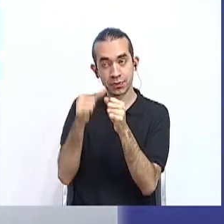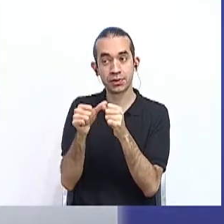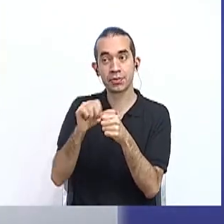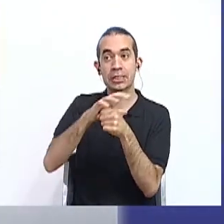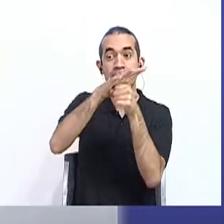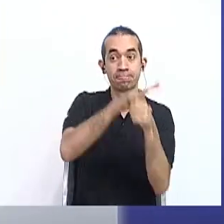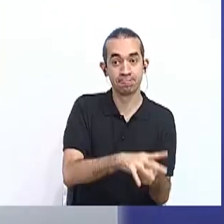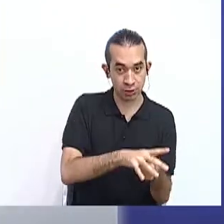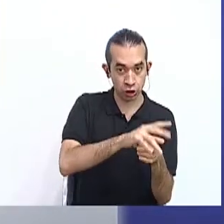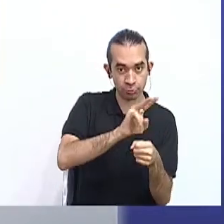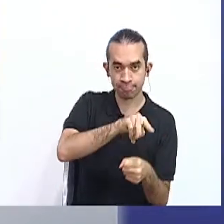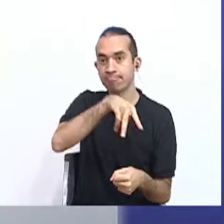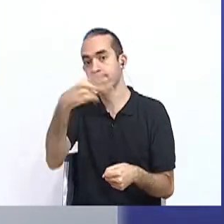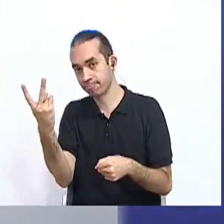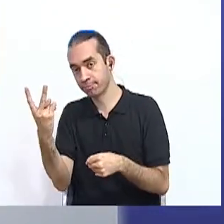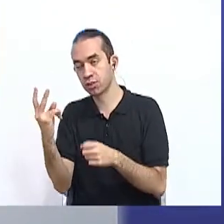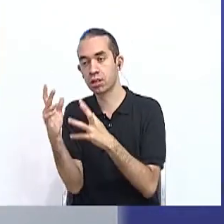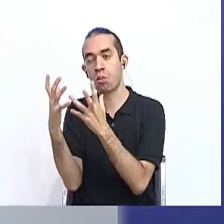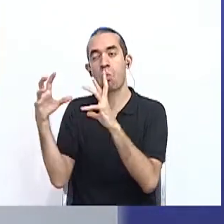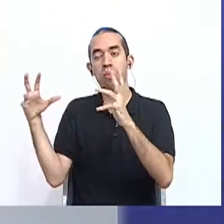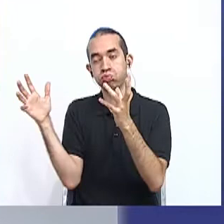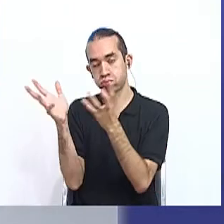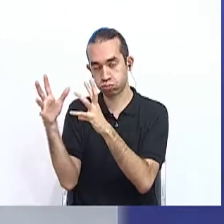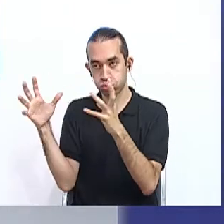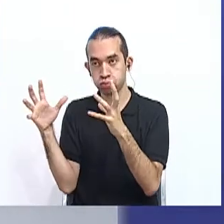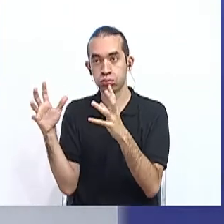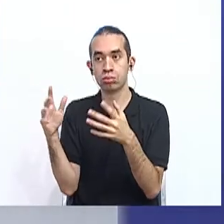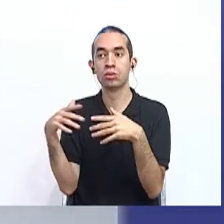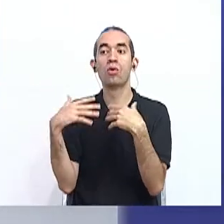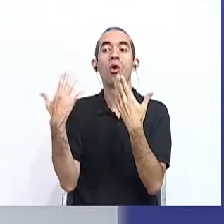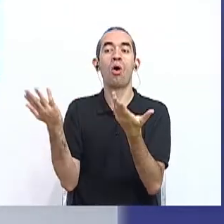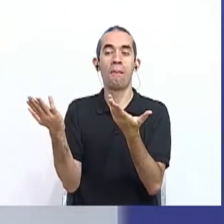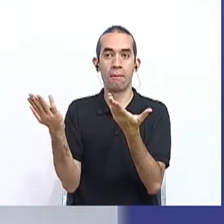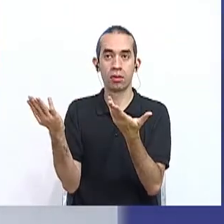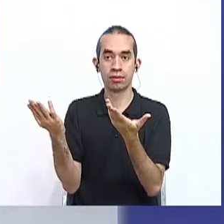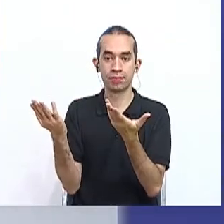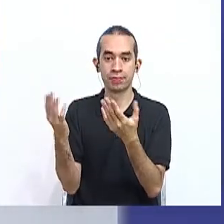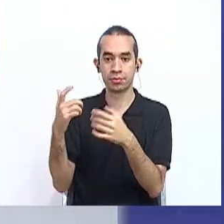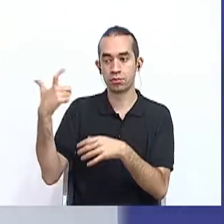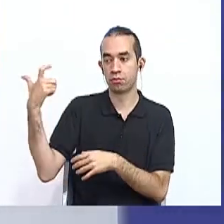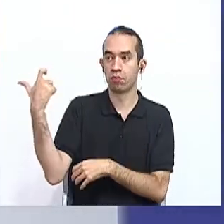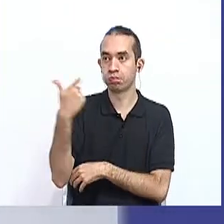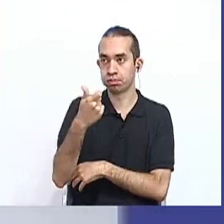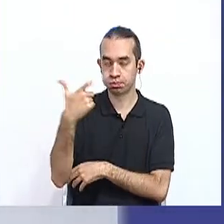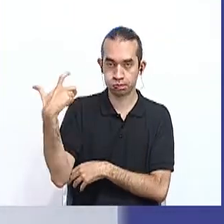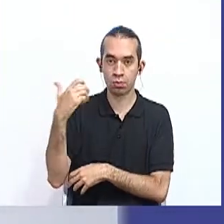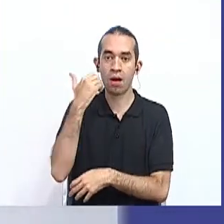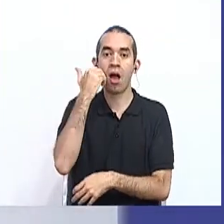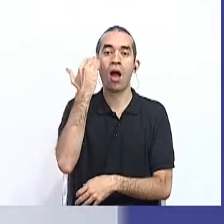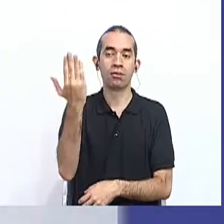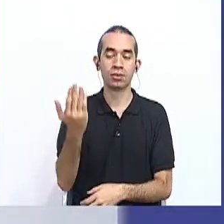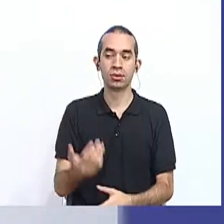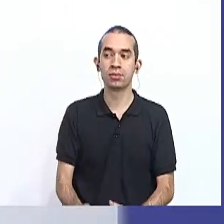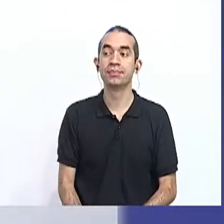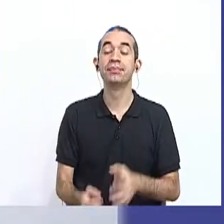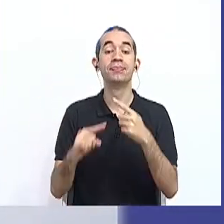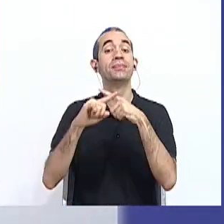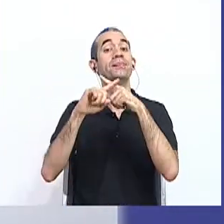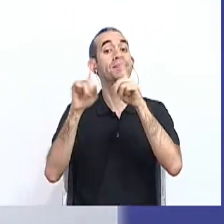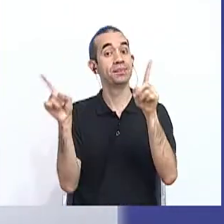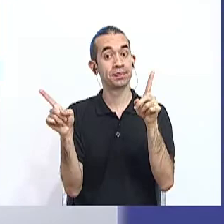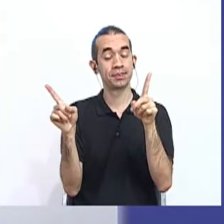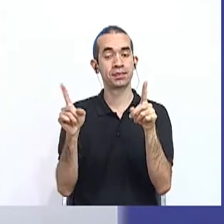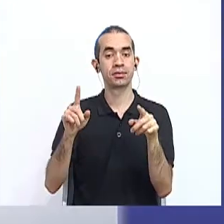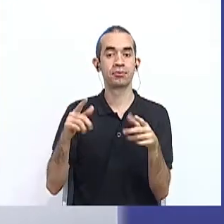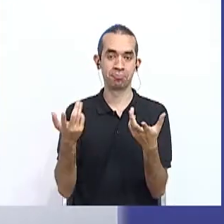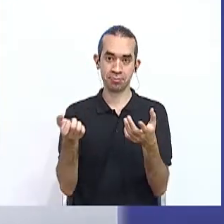es inversamente proporcional al volumen, utilizando una jeringa como esta tan fácil. Pero para